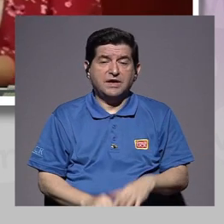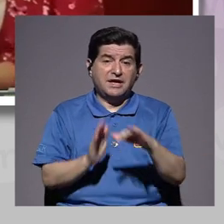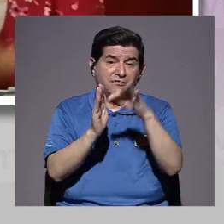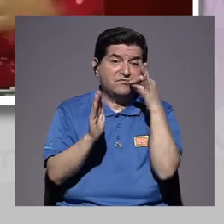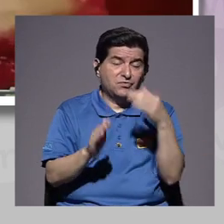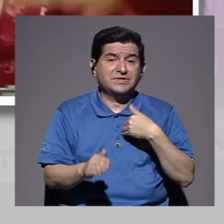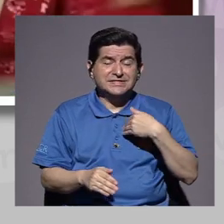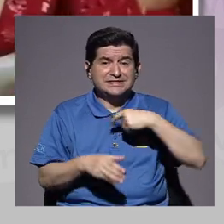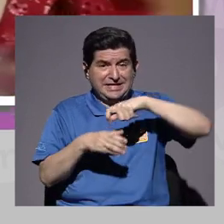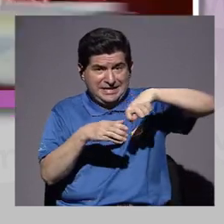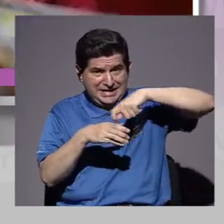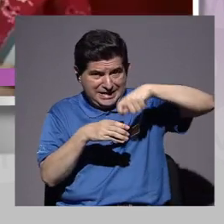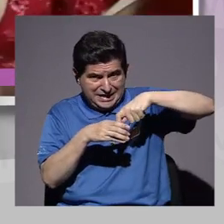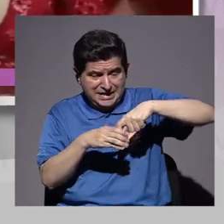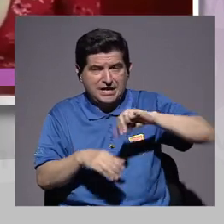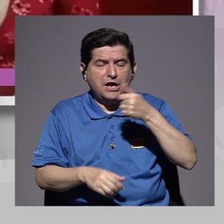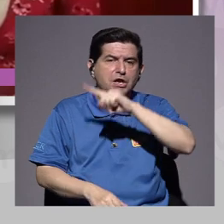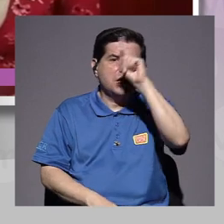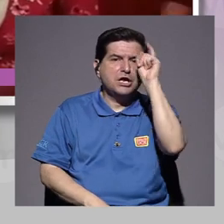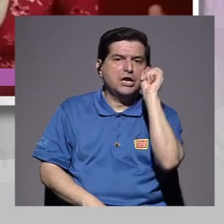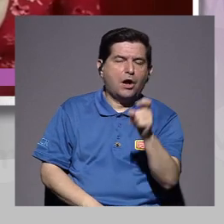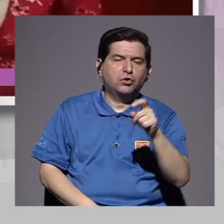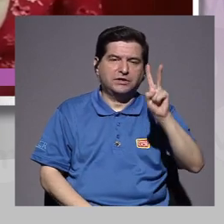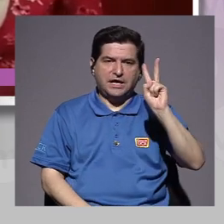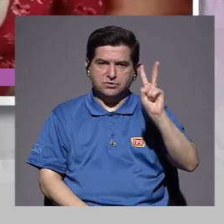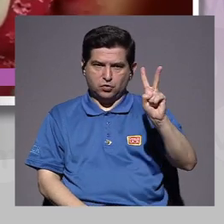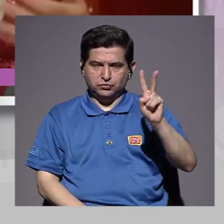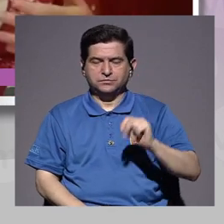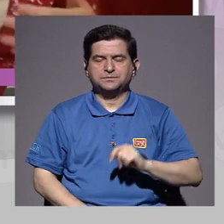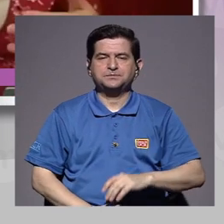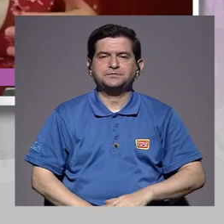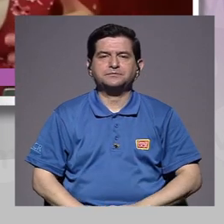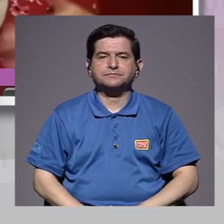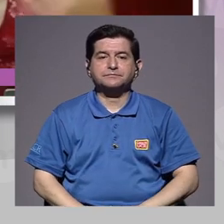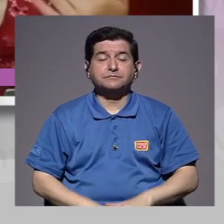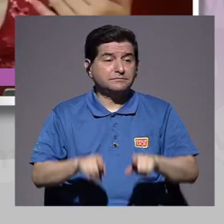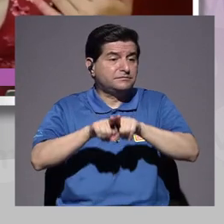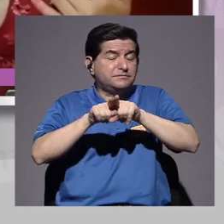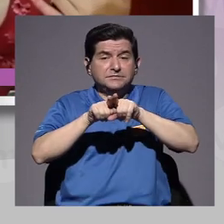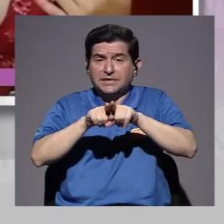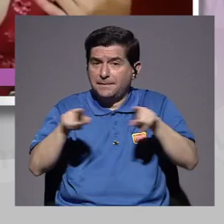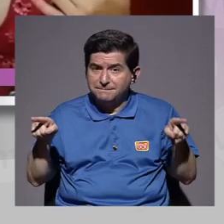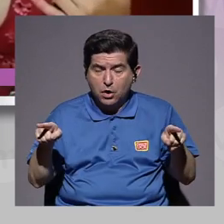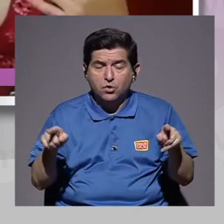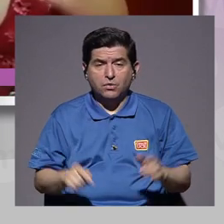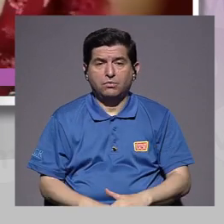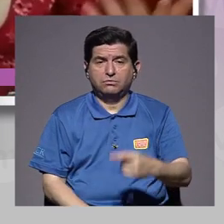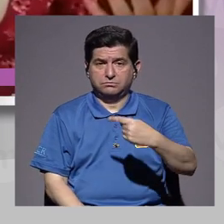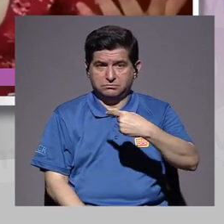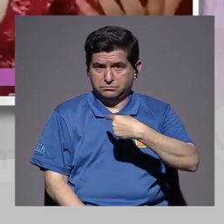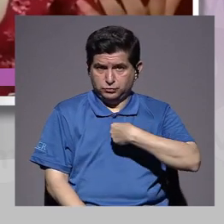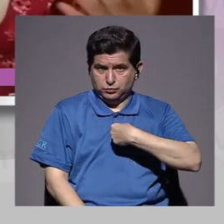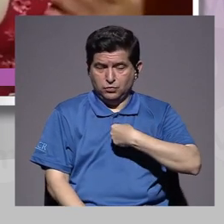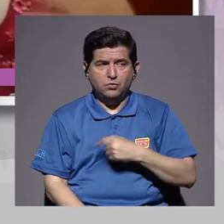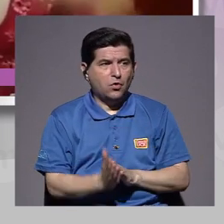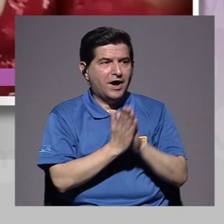las frutas tienen azúcar, que está relacionada con la otra pregunta que tenía, que era justamente que tampoco